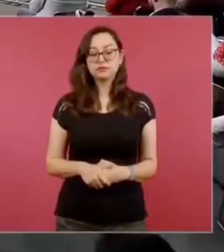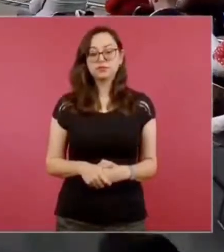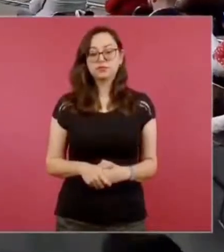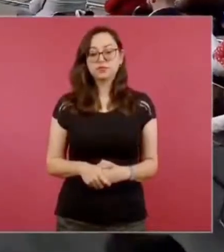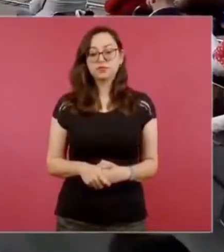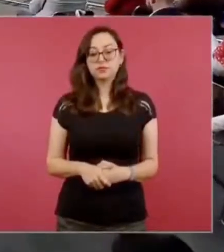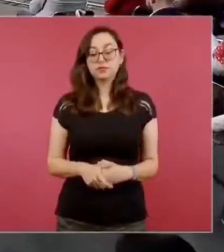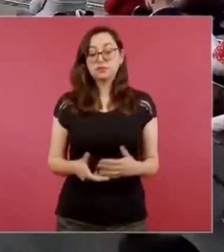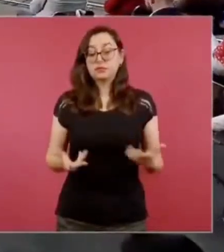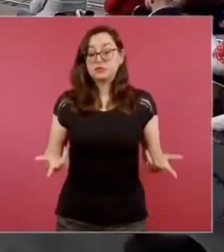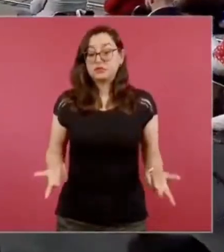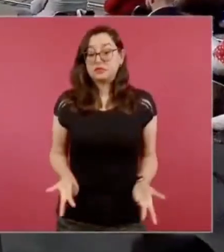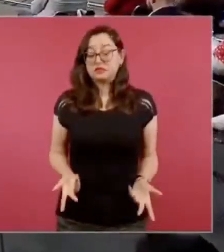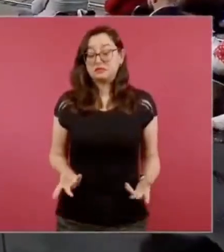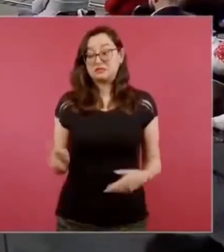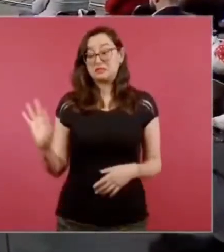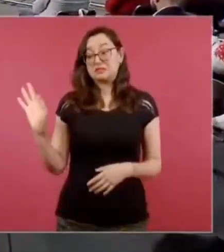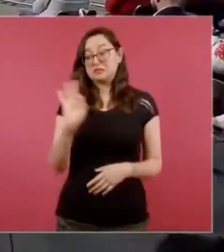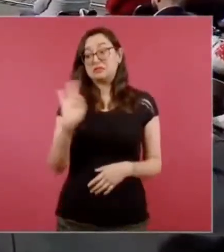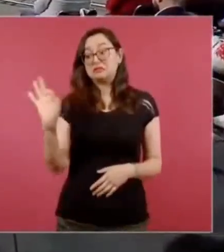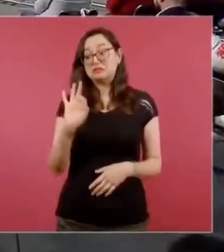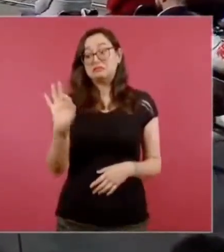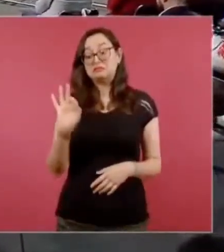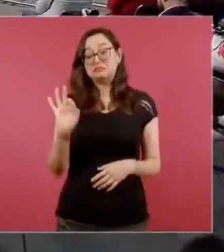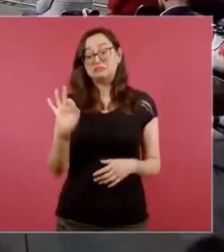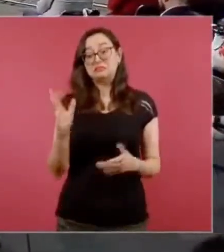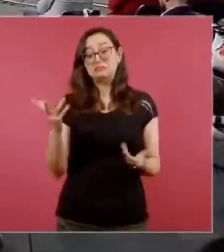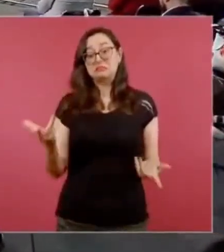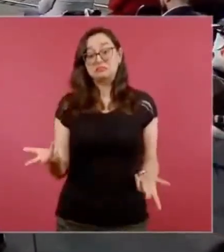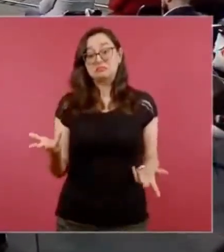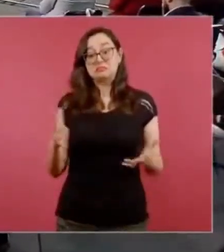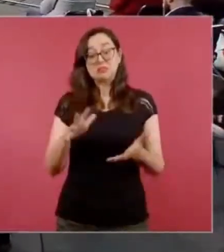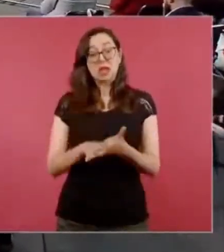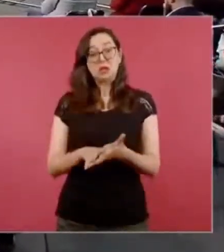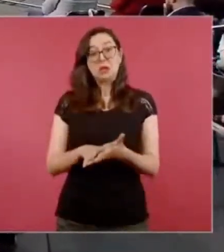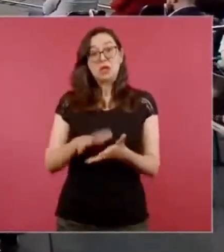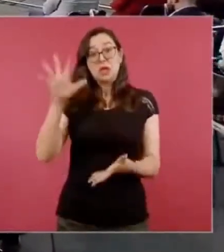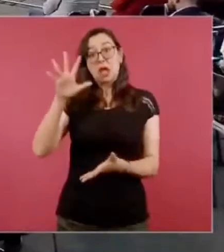la irracionalidad, ¿no?, nos llevara